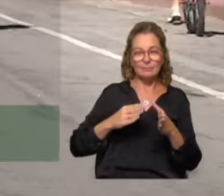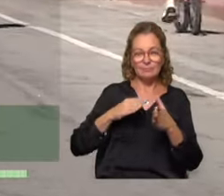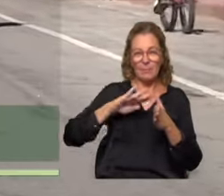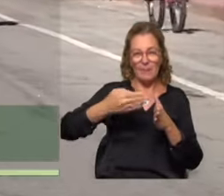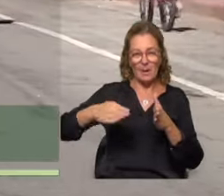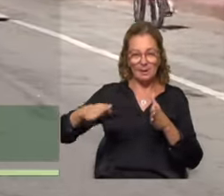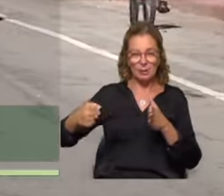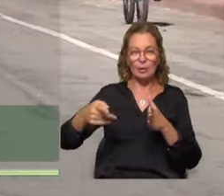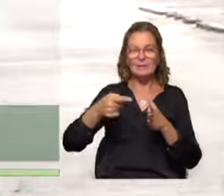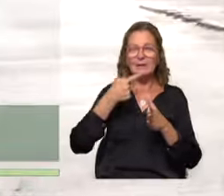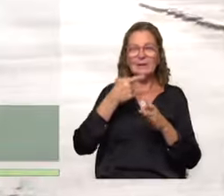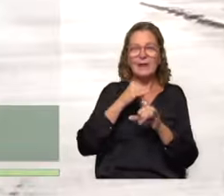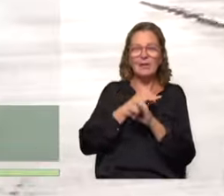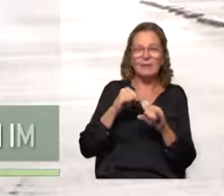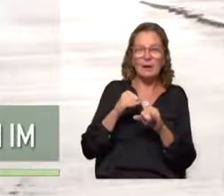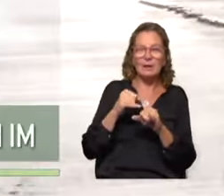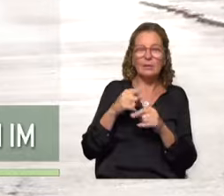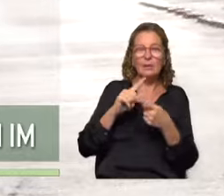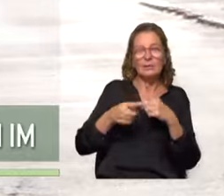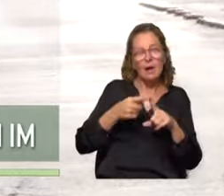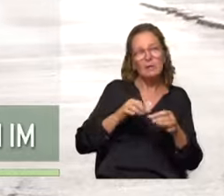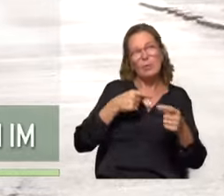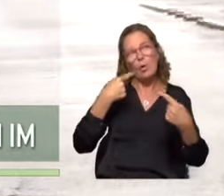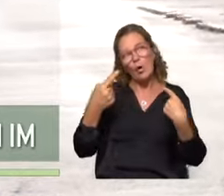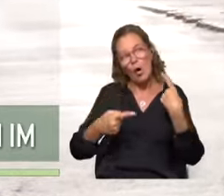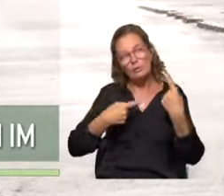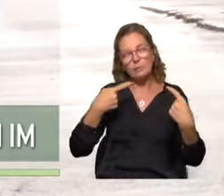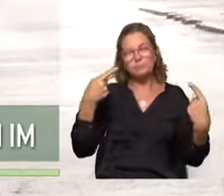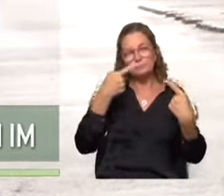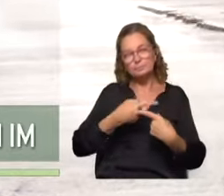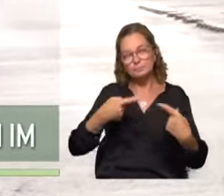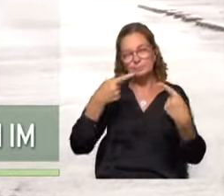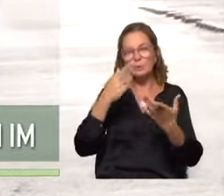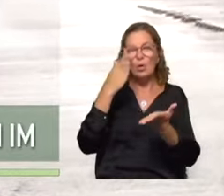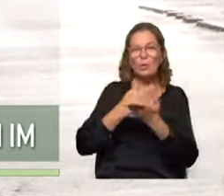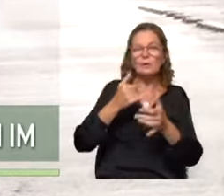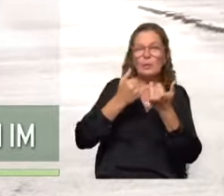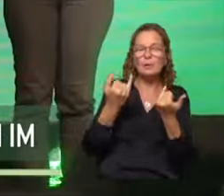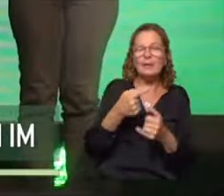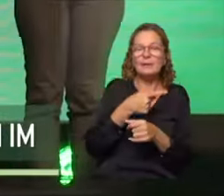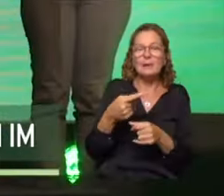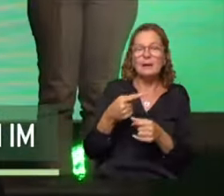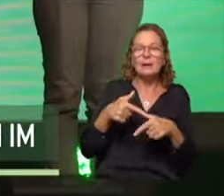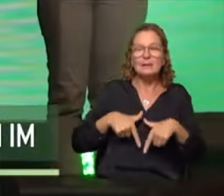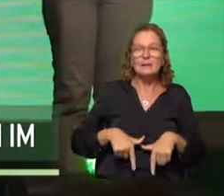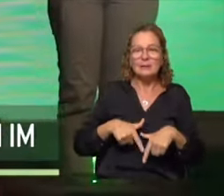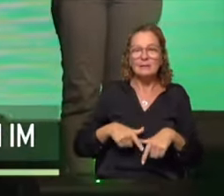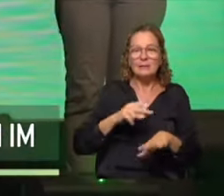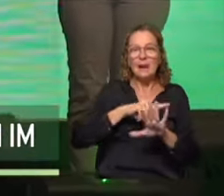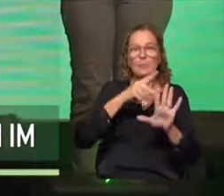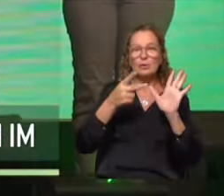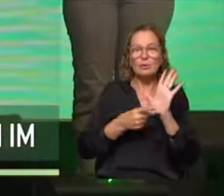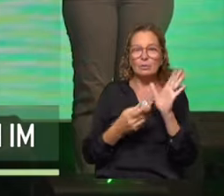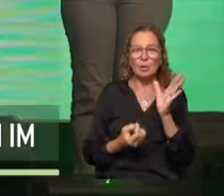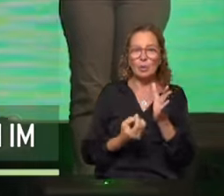Parque Rodó. Claro, ocurre que finalmente, después de una serie de versiones contrapuestas que fuimos siguiendo en los últimos días, semanas quizá, la comuna presentó el proyecto